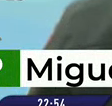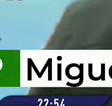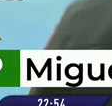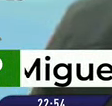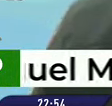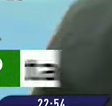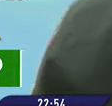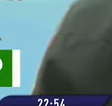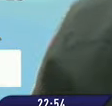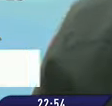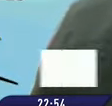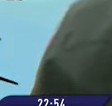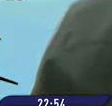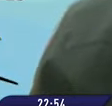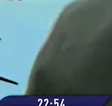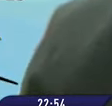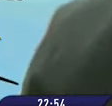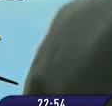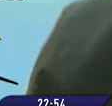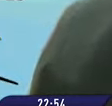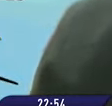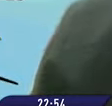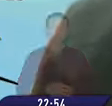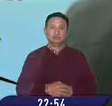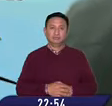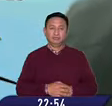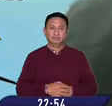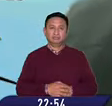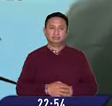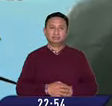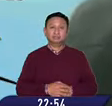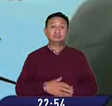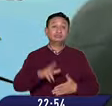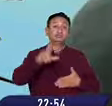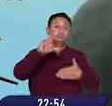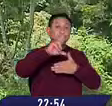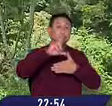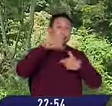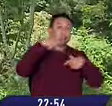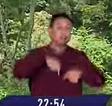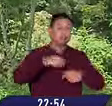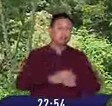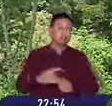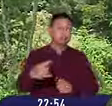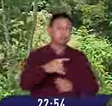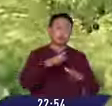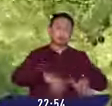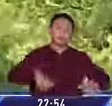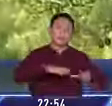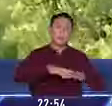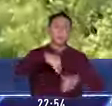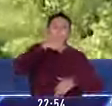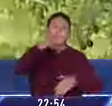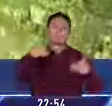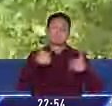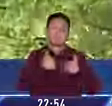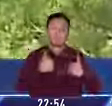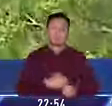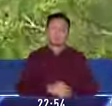del mundo. Y también es muy lamentable porque al mismo tiempo somos la región con mayor diversidad.